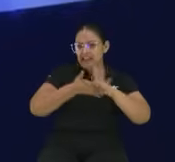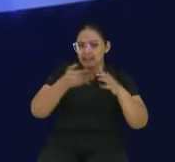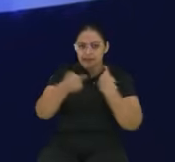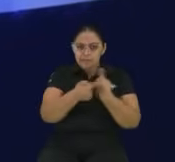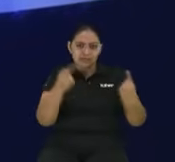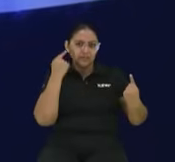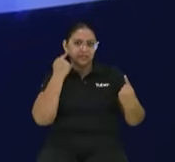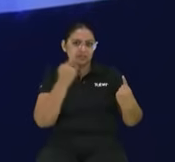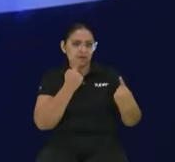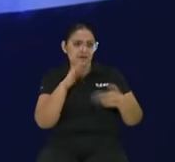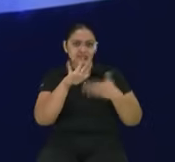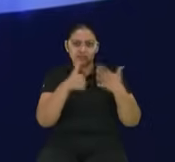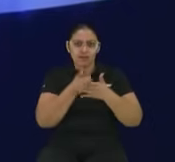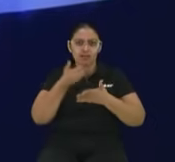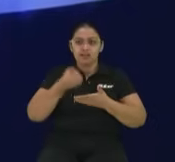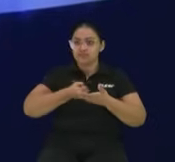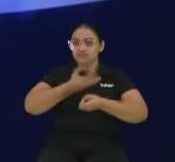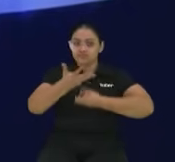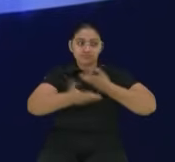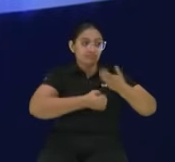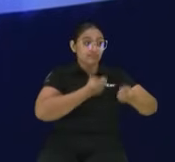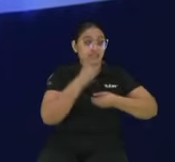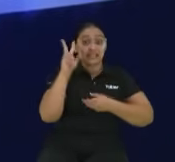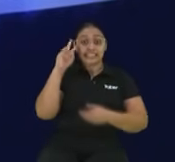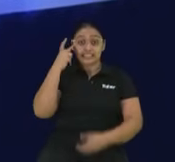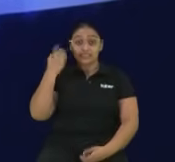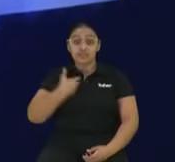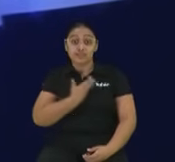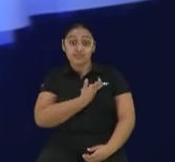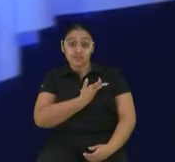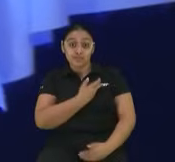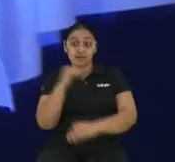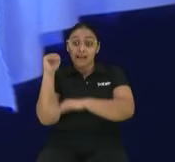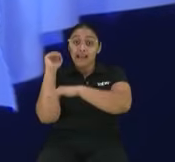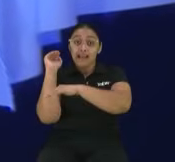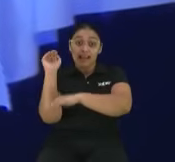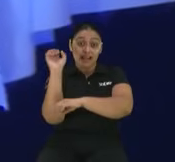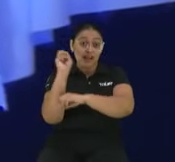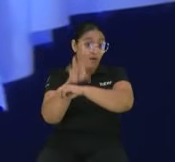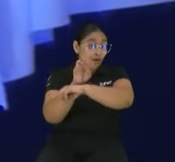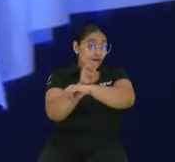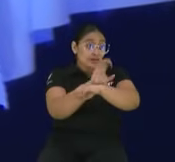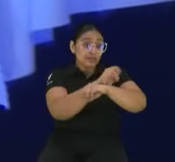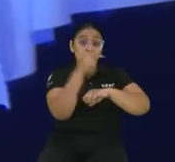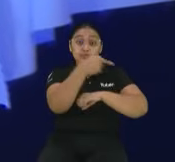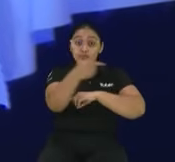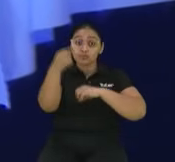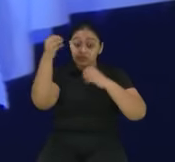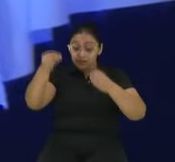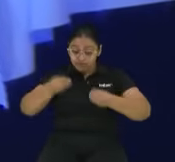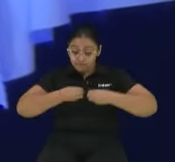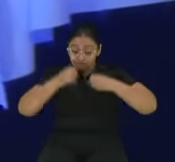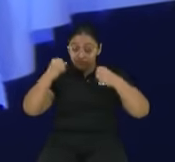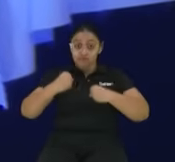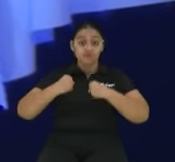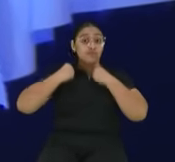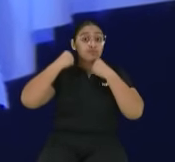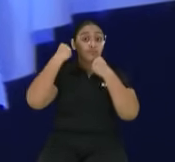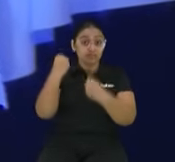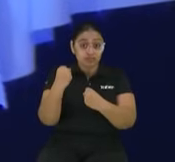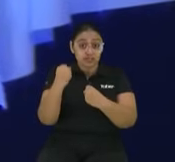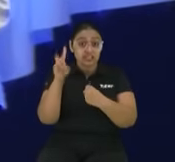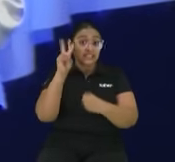salga de esta casa de Dios fortalecido no motivado son dos cosas